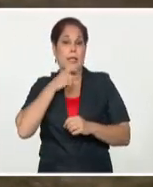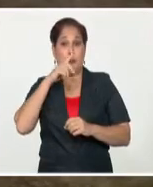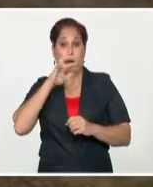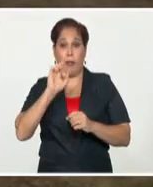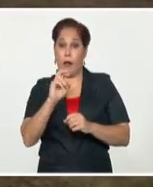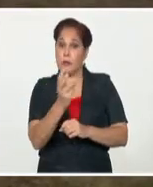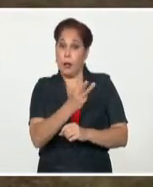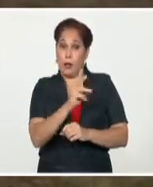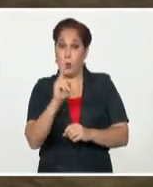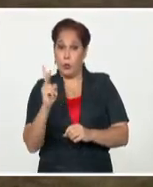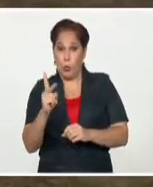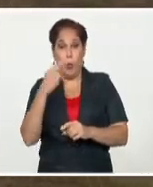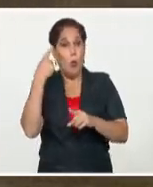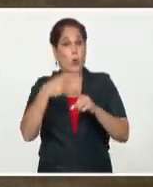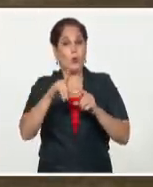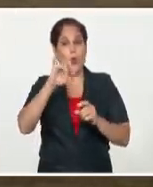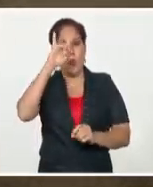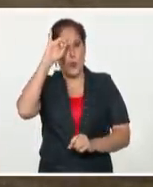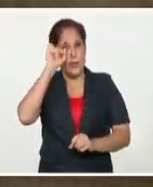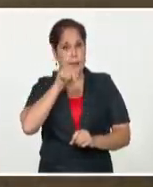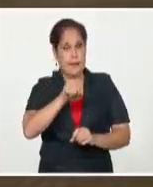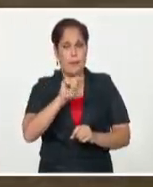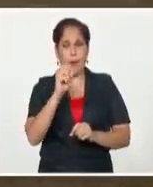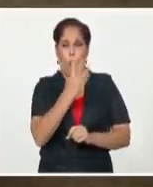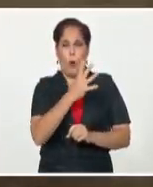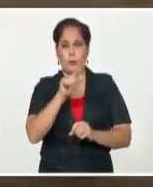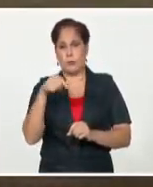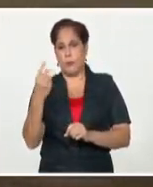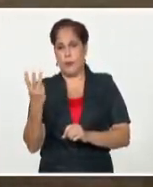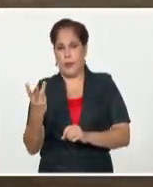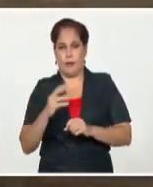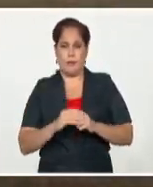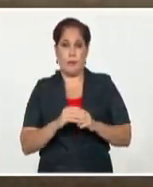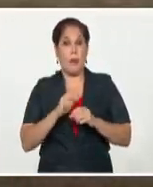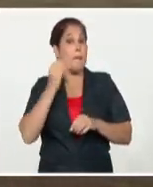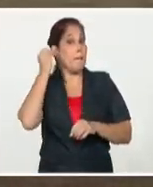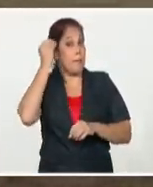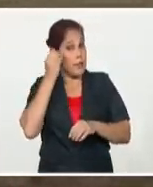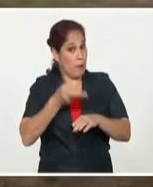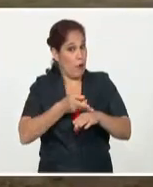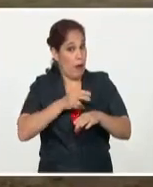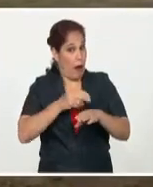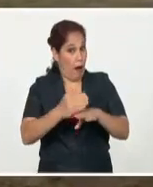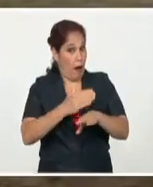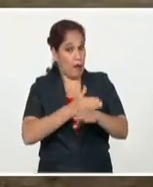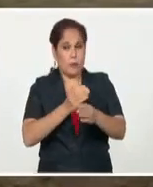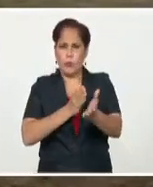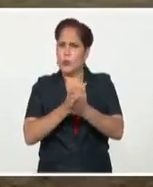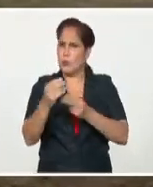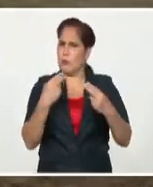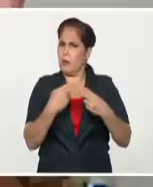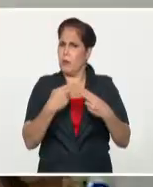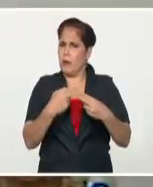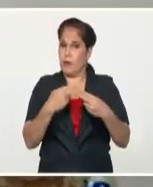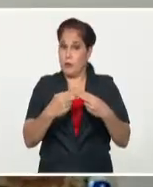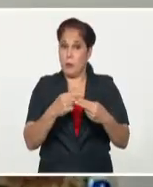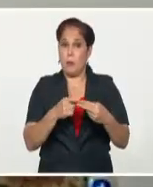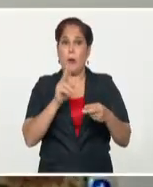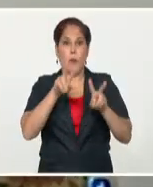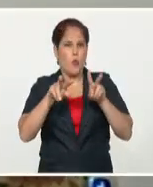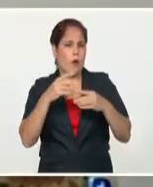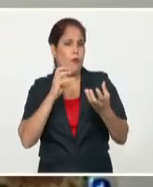3-2 y Luis Vicente Mateo de 4-3. Está previsto que esta semana continúen estos enfrentamientos, buscando